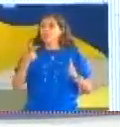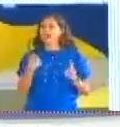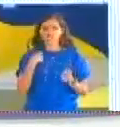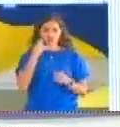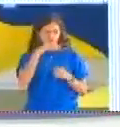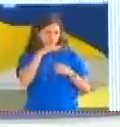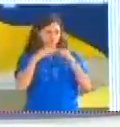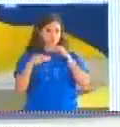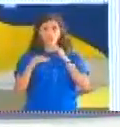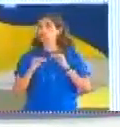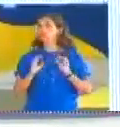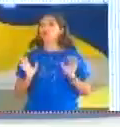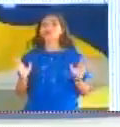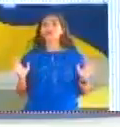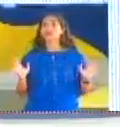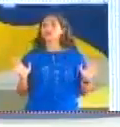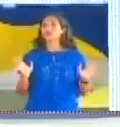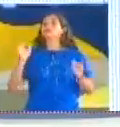queje,